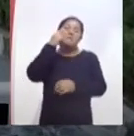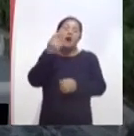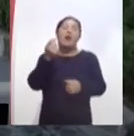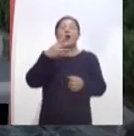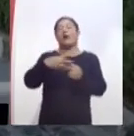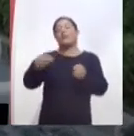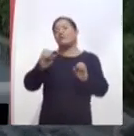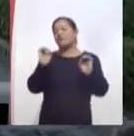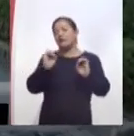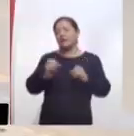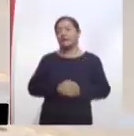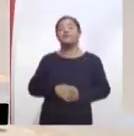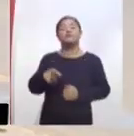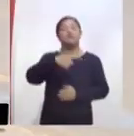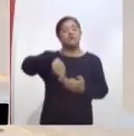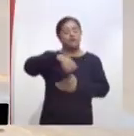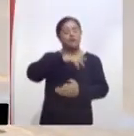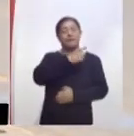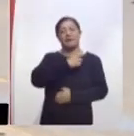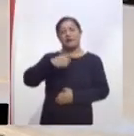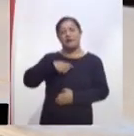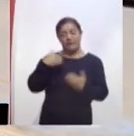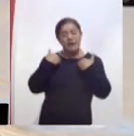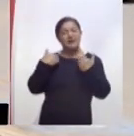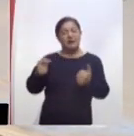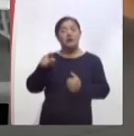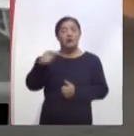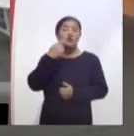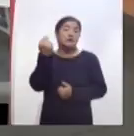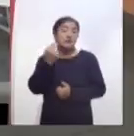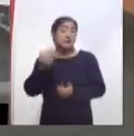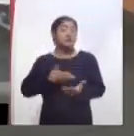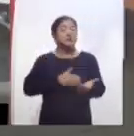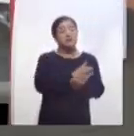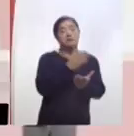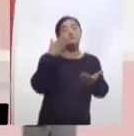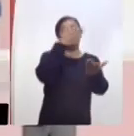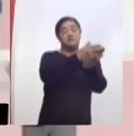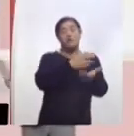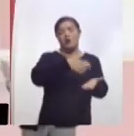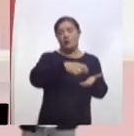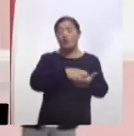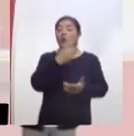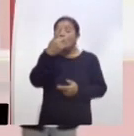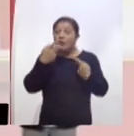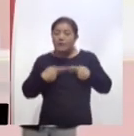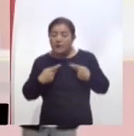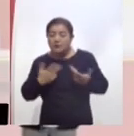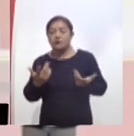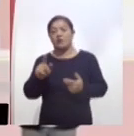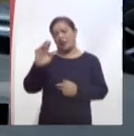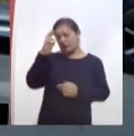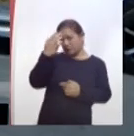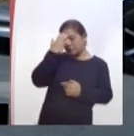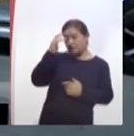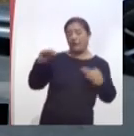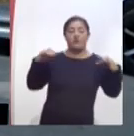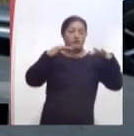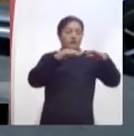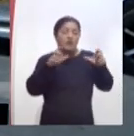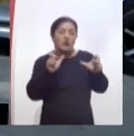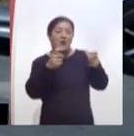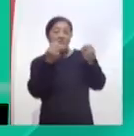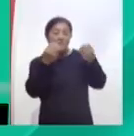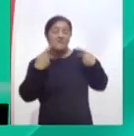las necesidades para realizarlas en una sola salida, evitar lugares concurridos, mantener la sana distancia y, en caso de utilizar